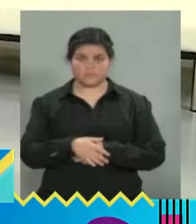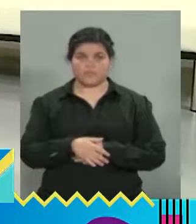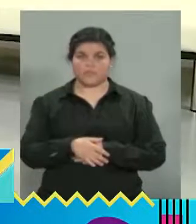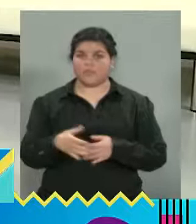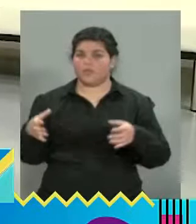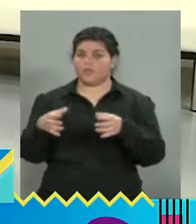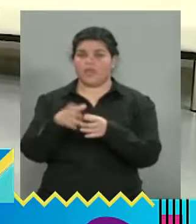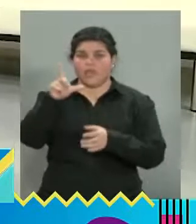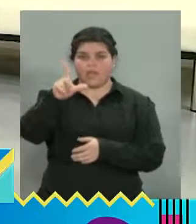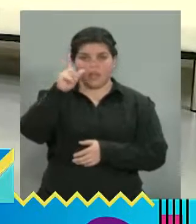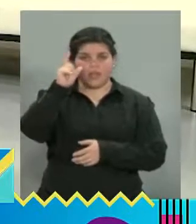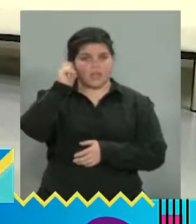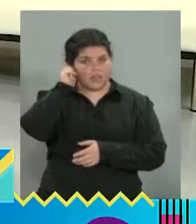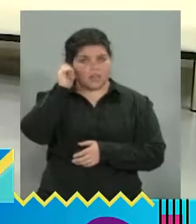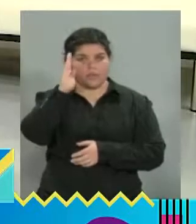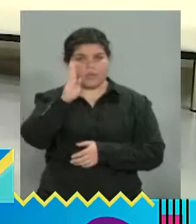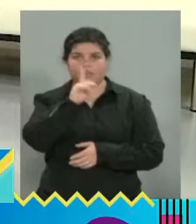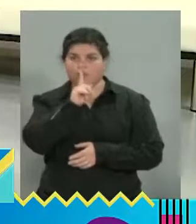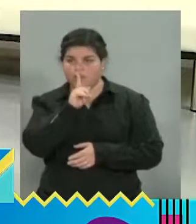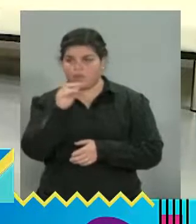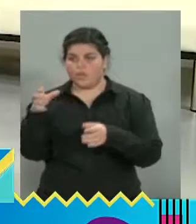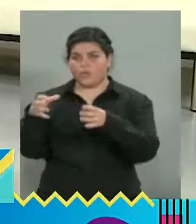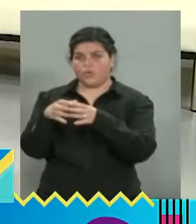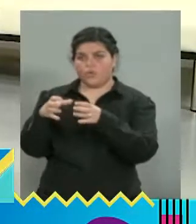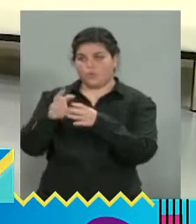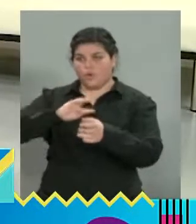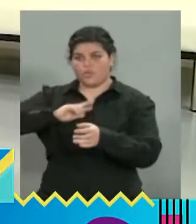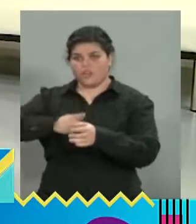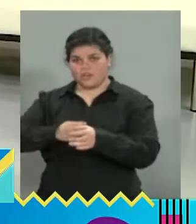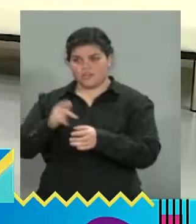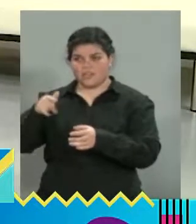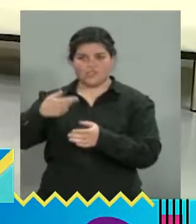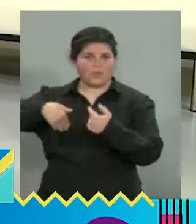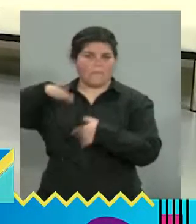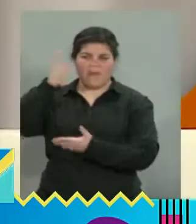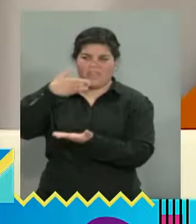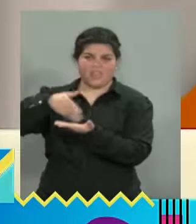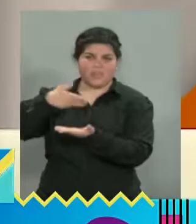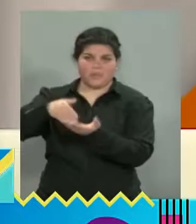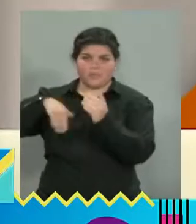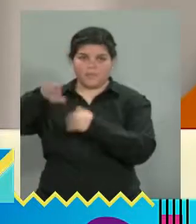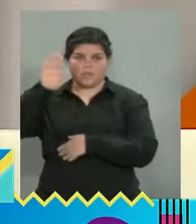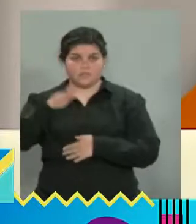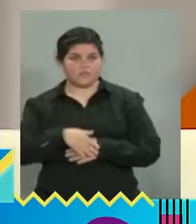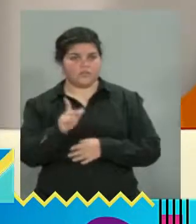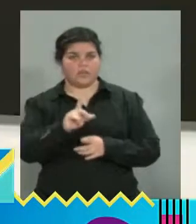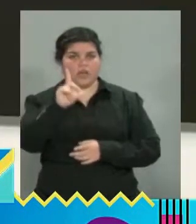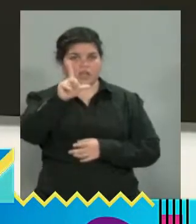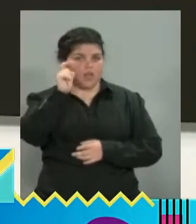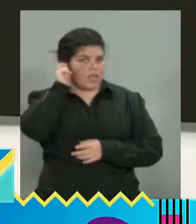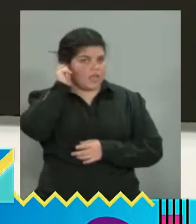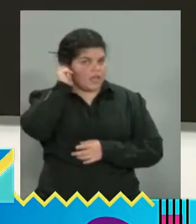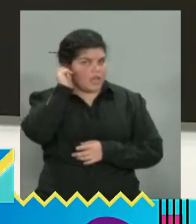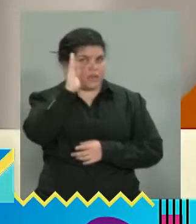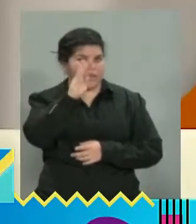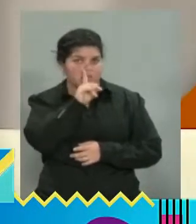comunidad LGBT, las personas trans, el foco más importante de discriminación. No de la comunidad LGBT, sino que además de la